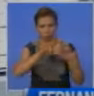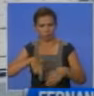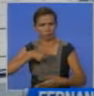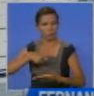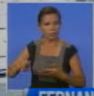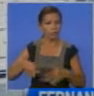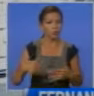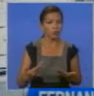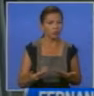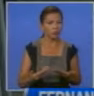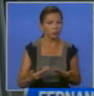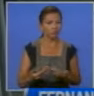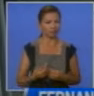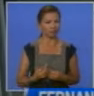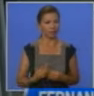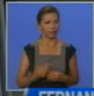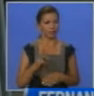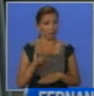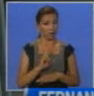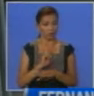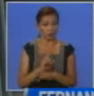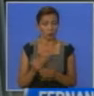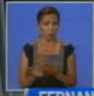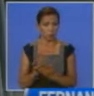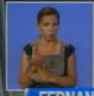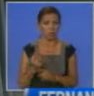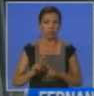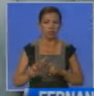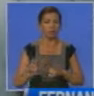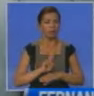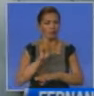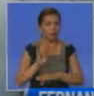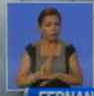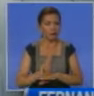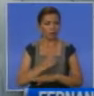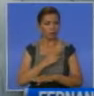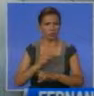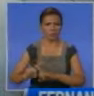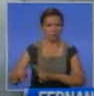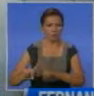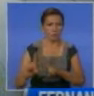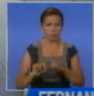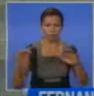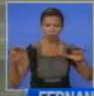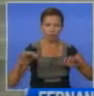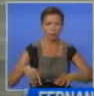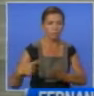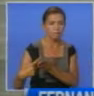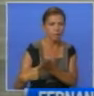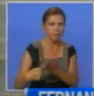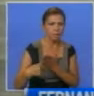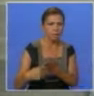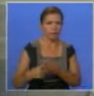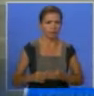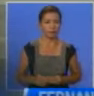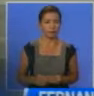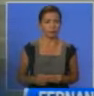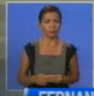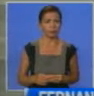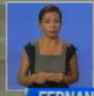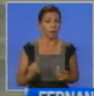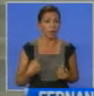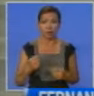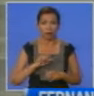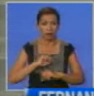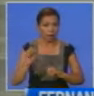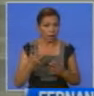de la Universidad Central compartió con algunos de los rectores de las universidades de nuestro país. No podemos perder el tiempo.